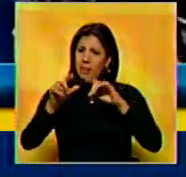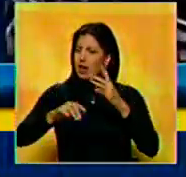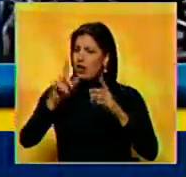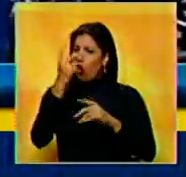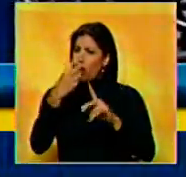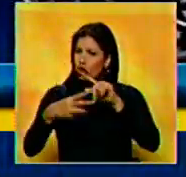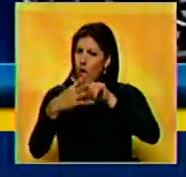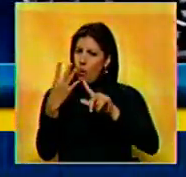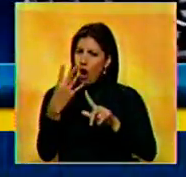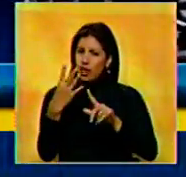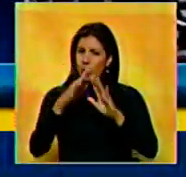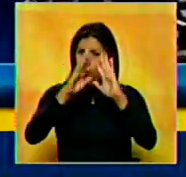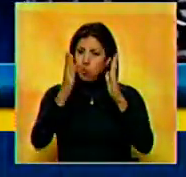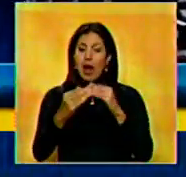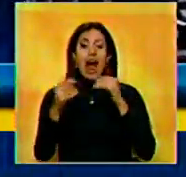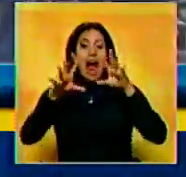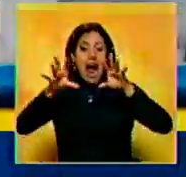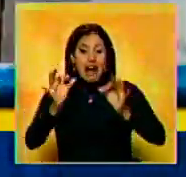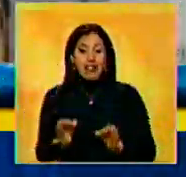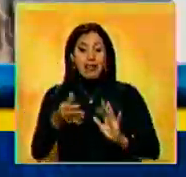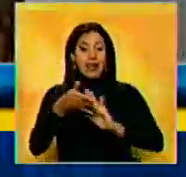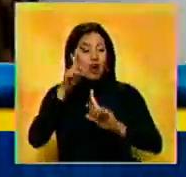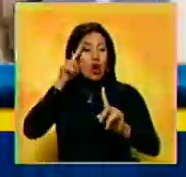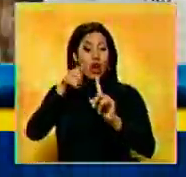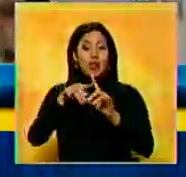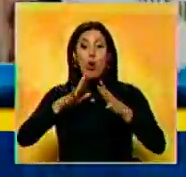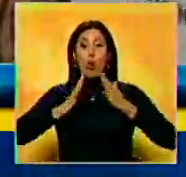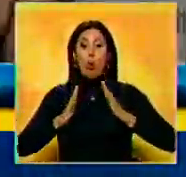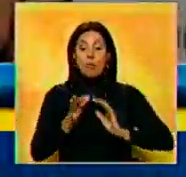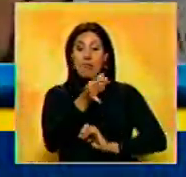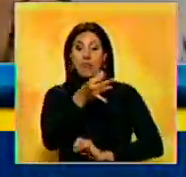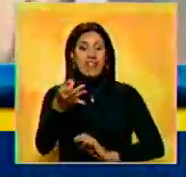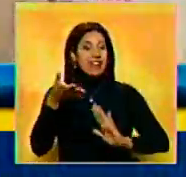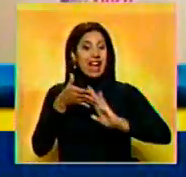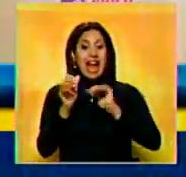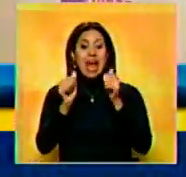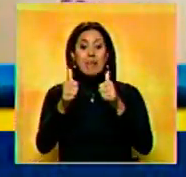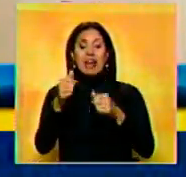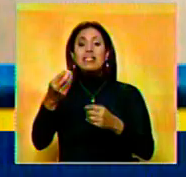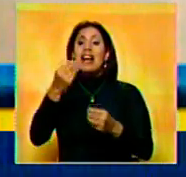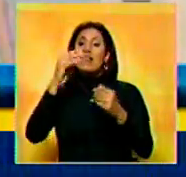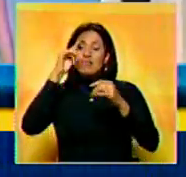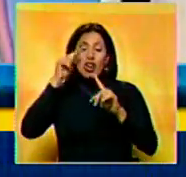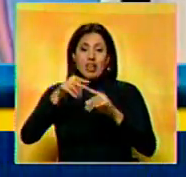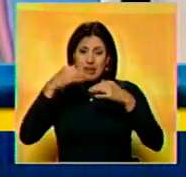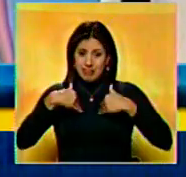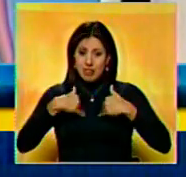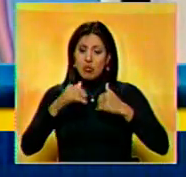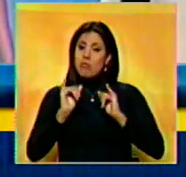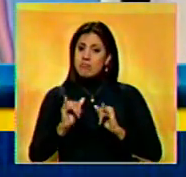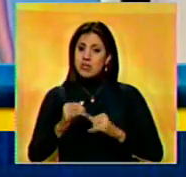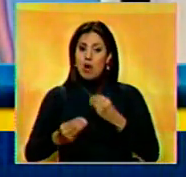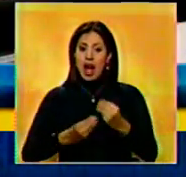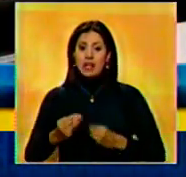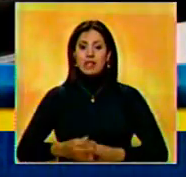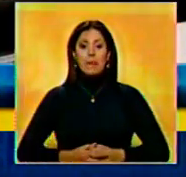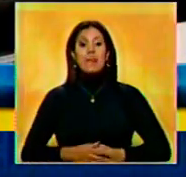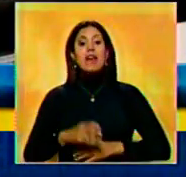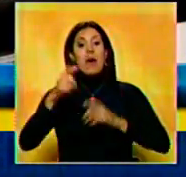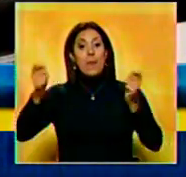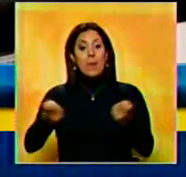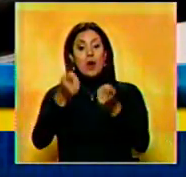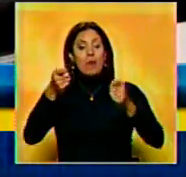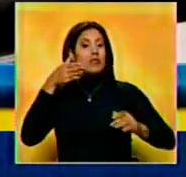Stallone y Jennifer López, afirma que para alcanzar un cuerpo perfecto el reto comienza por la determinación que tengamos nosotros mismos. La